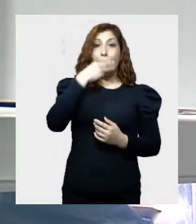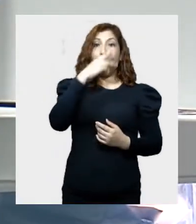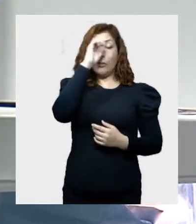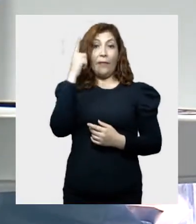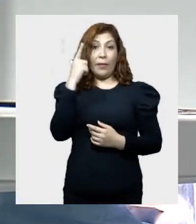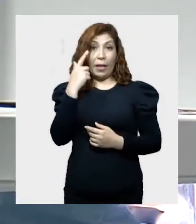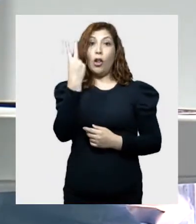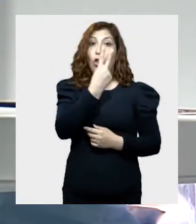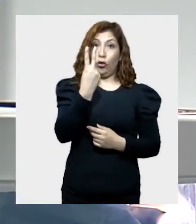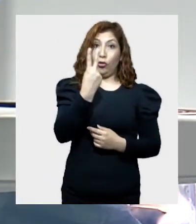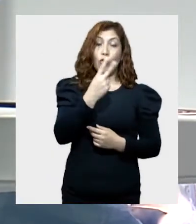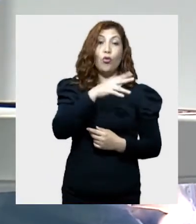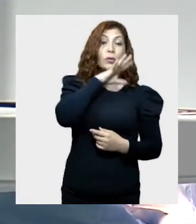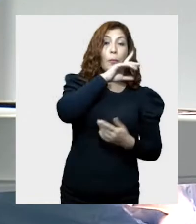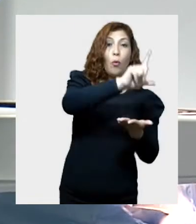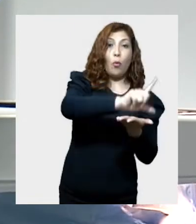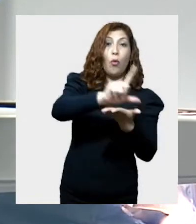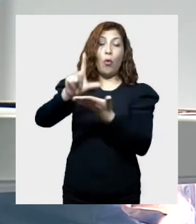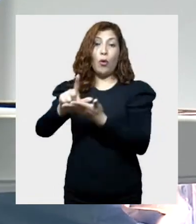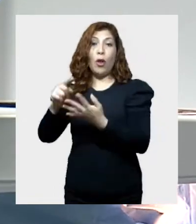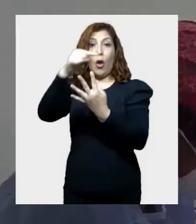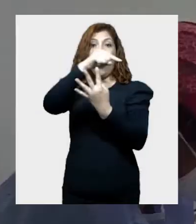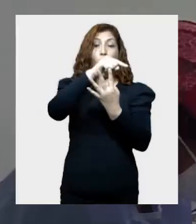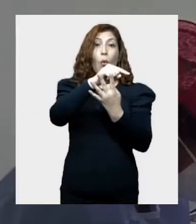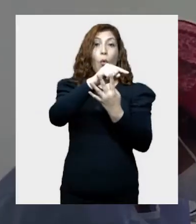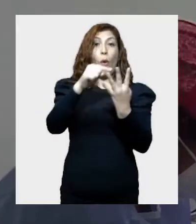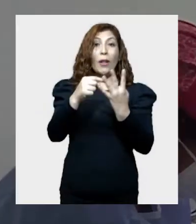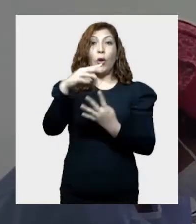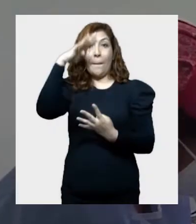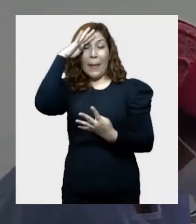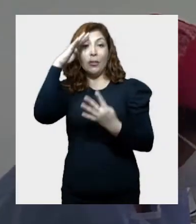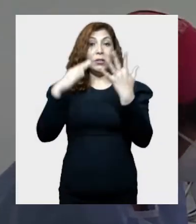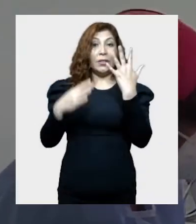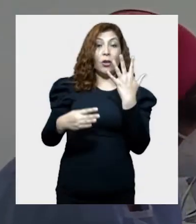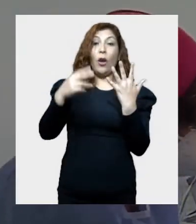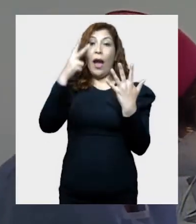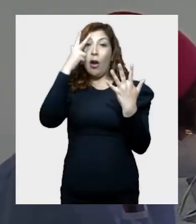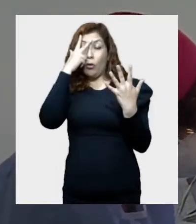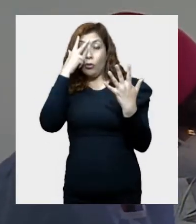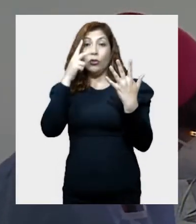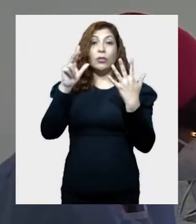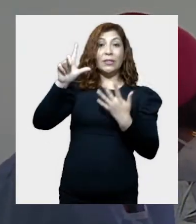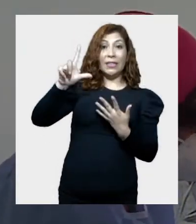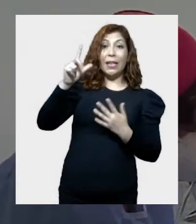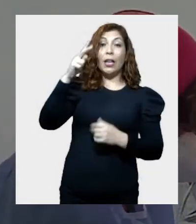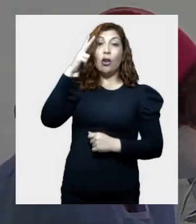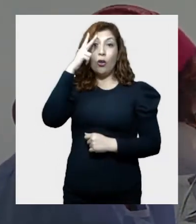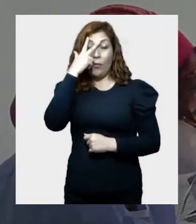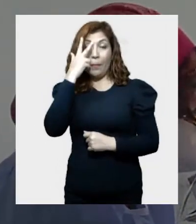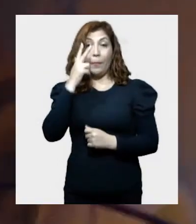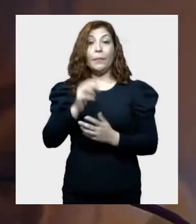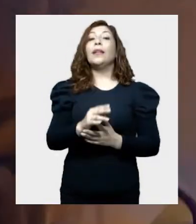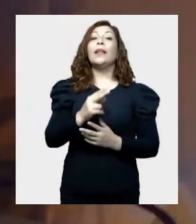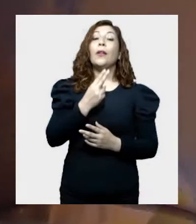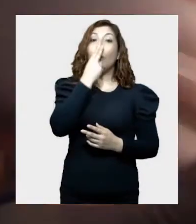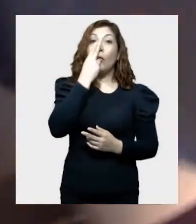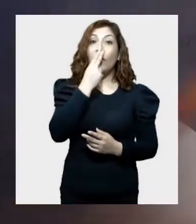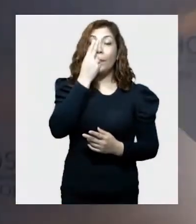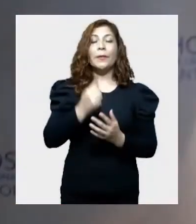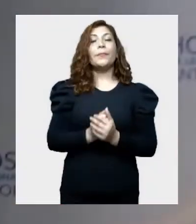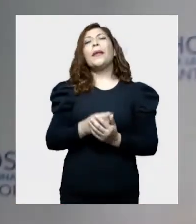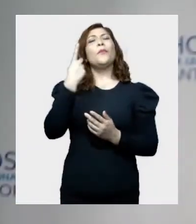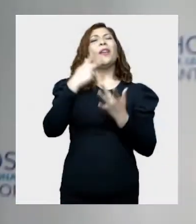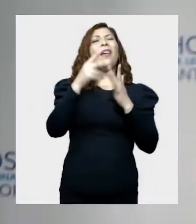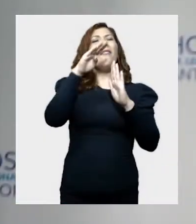funcionamos con 2, 4 a contar de mayo, 5 en agosto y 7 en noviembre. Entre las razones para esta baja